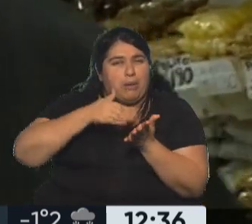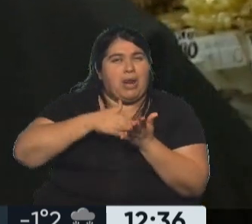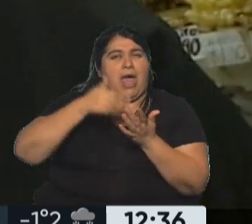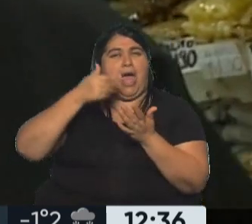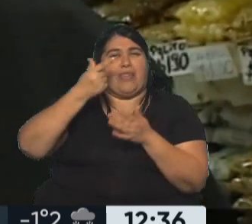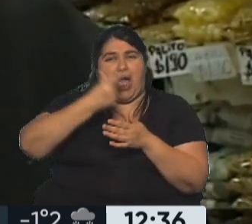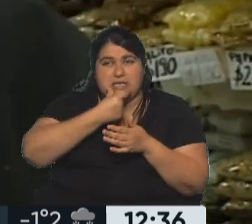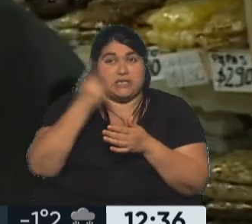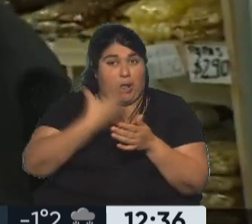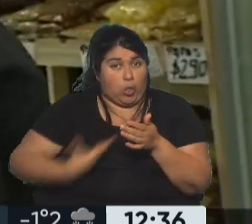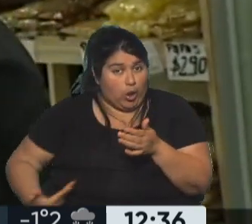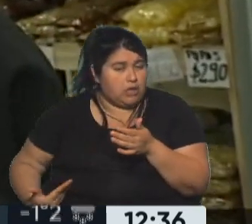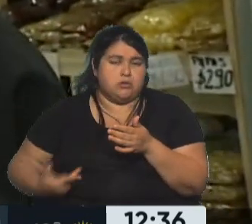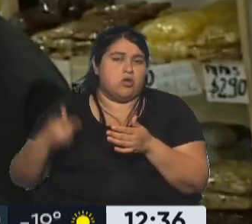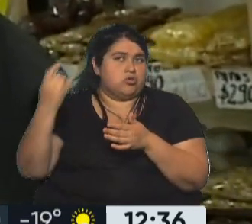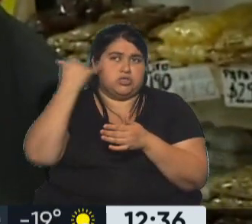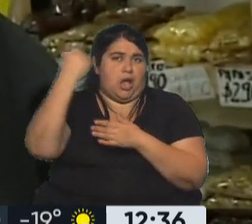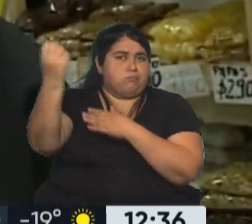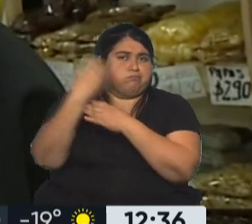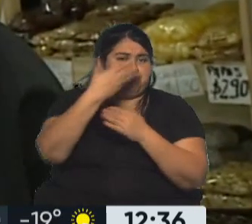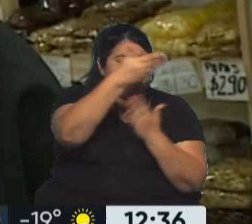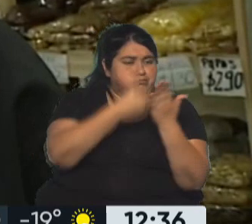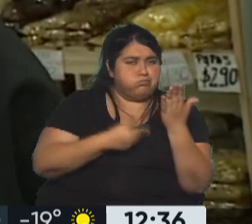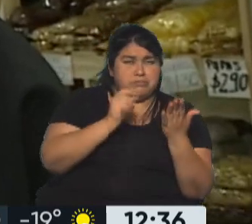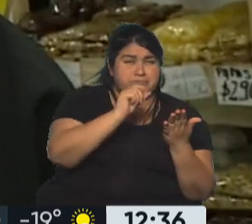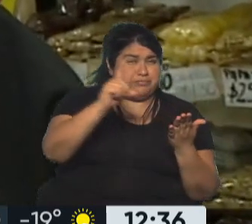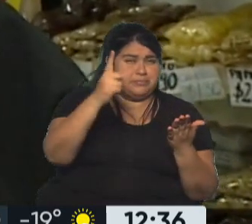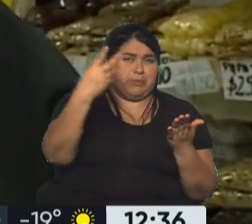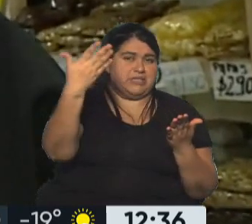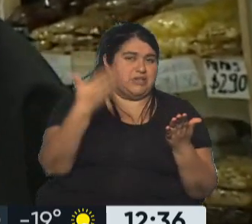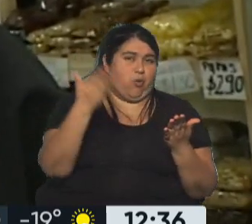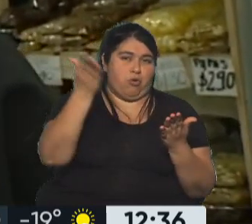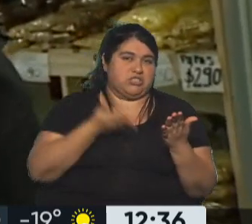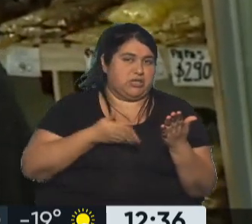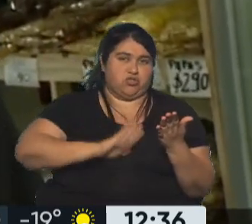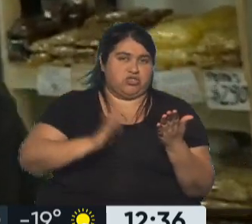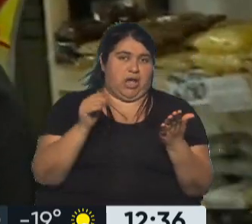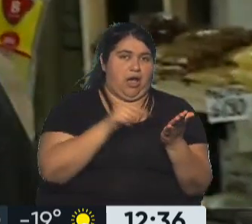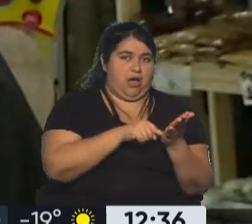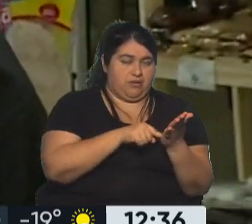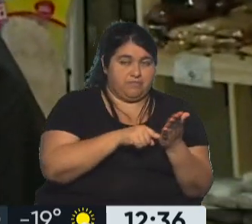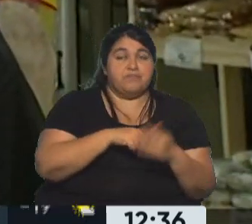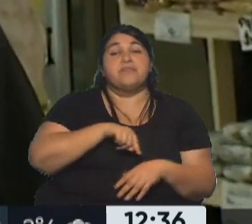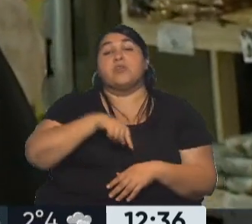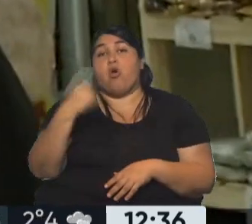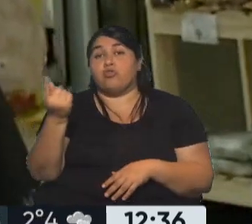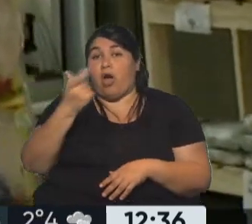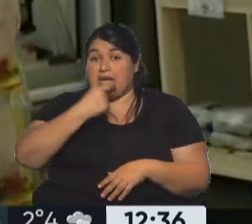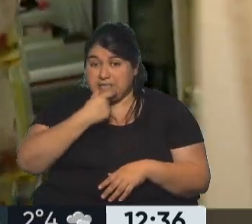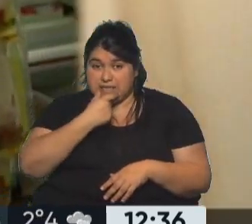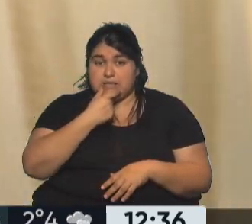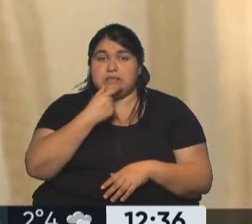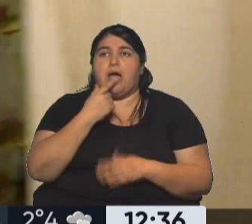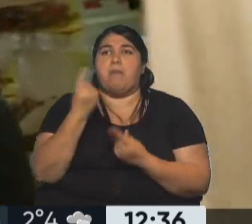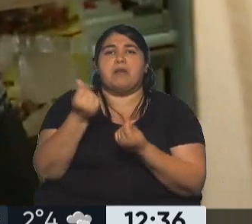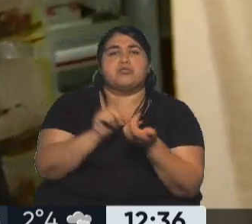digamos esta empresa ya nos envió un aumento de un veinticinco por ciento después lo que es galletitas ya estoy estamos en un cambio